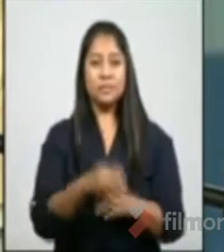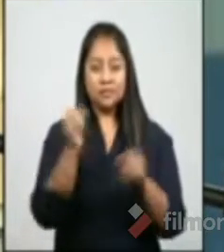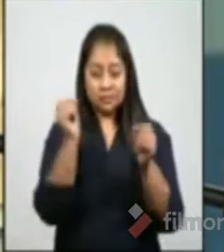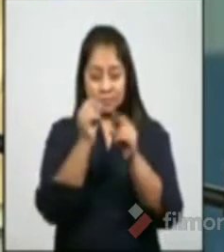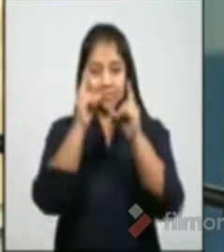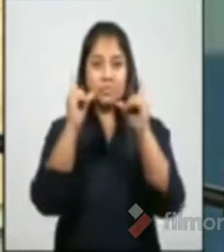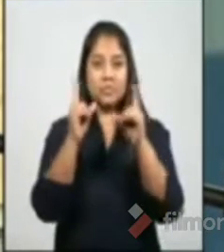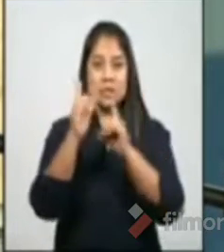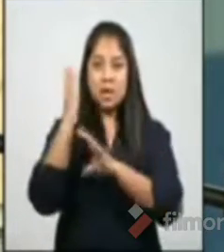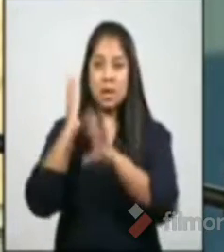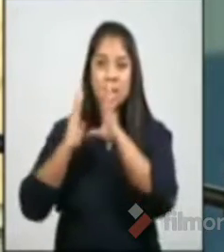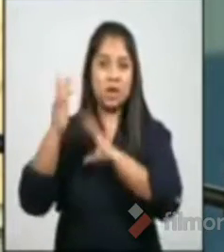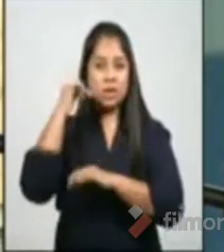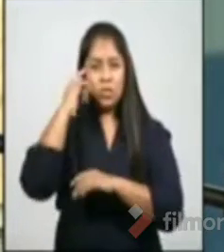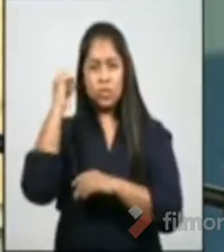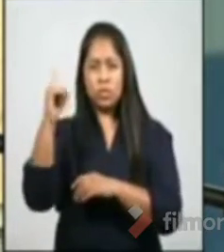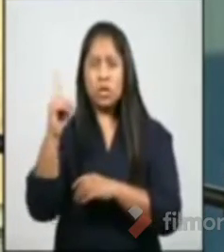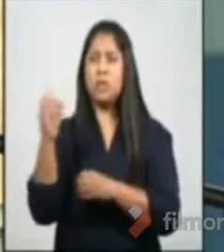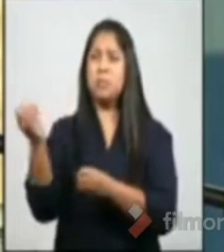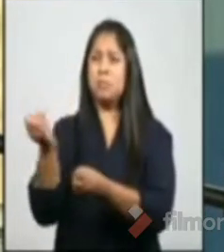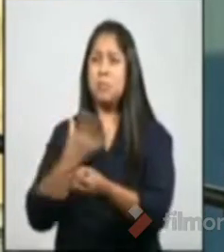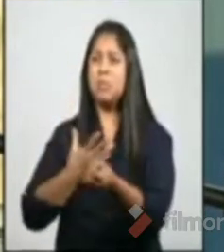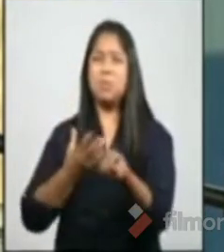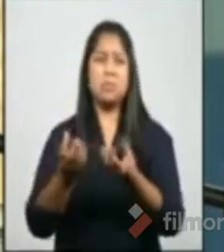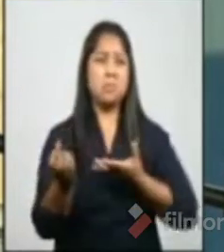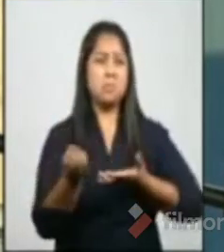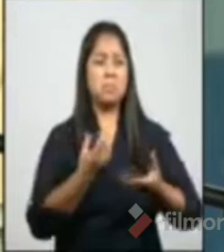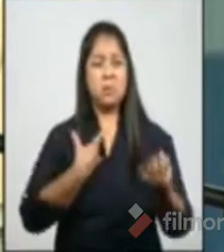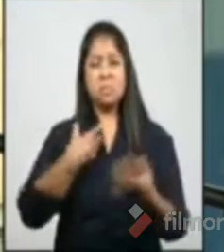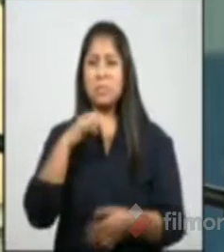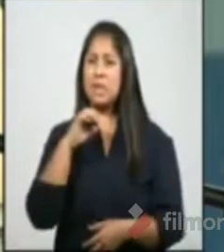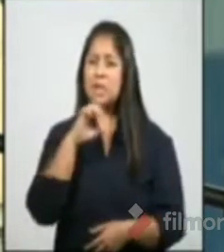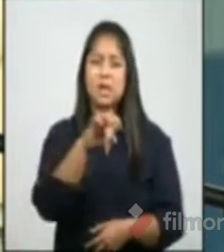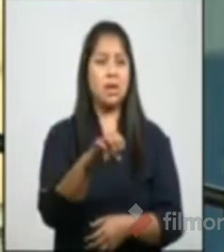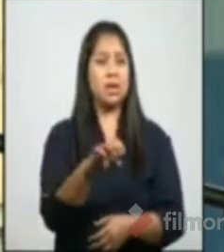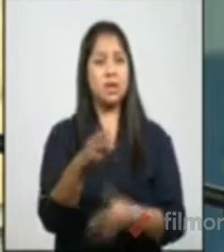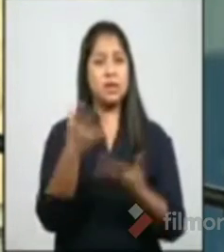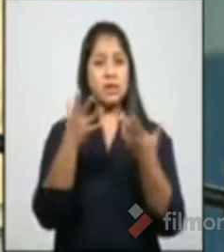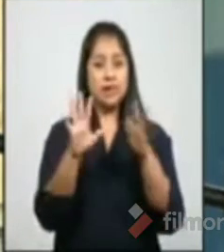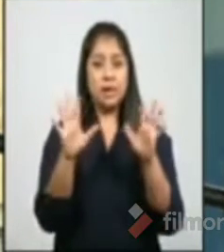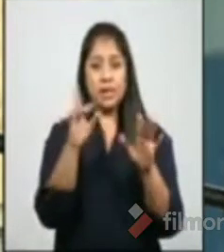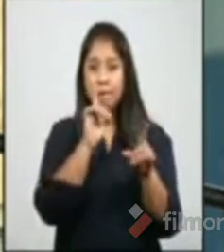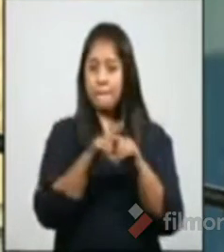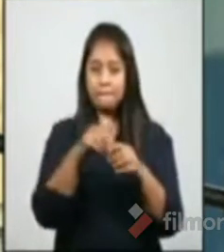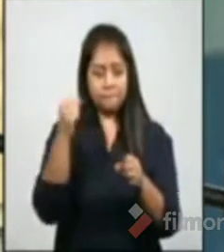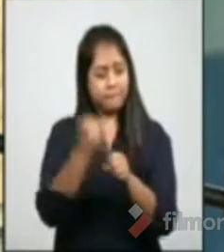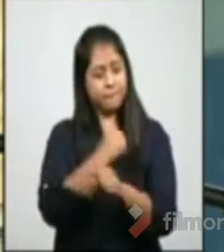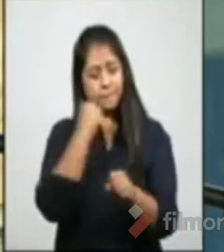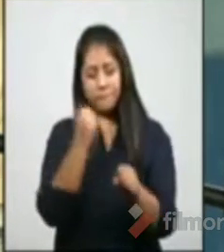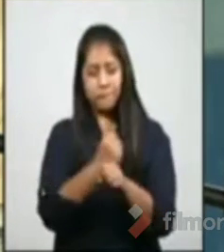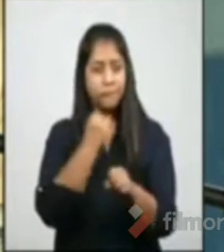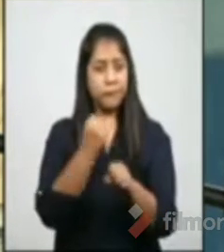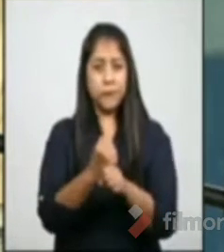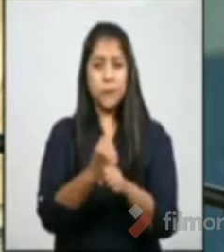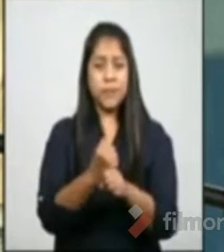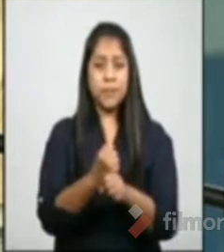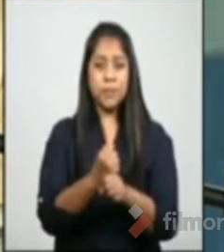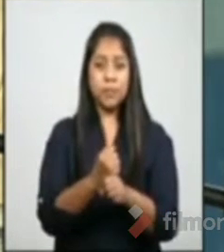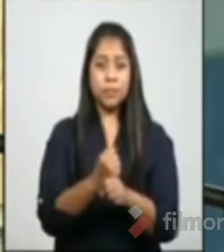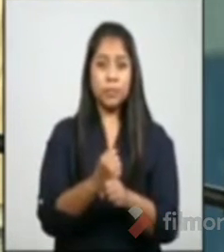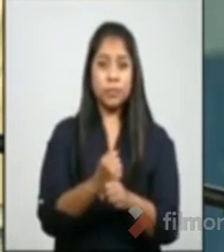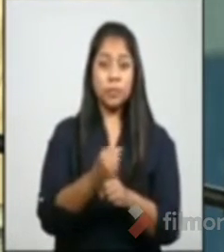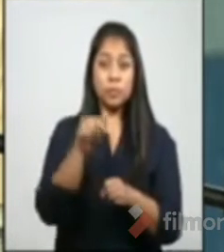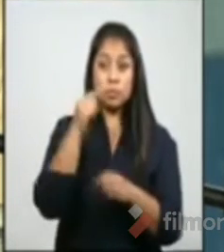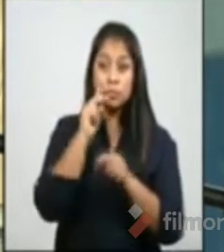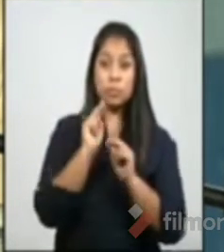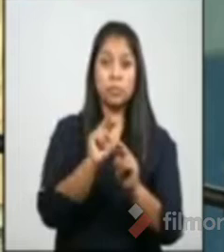despertar de aquel sueño y de aquellos ofrecimientos que pasaron por muchos años y